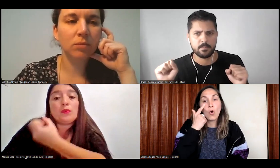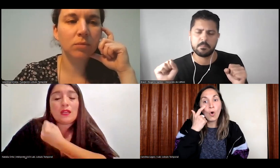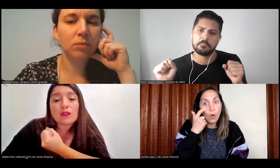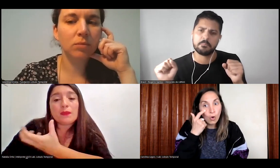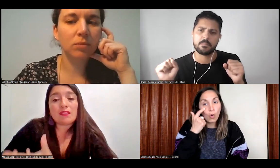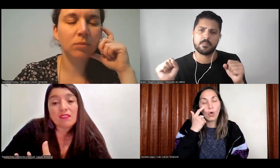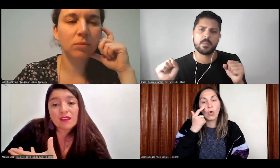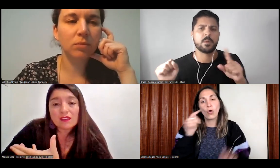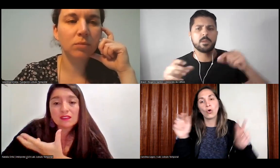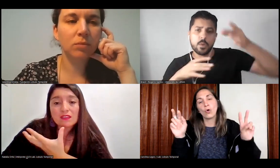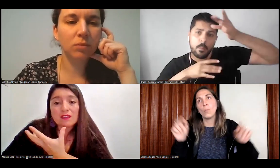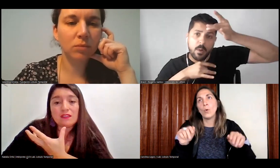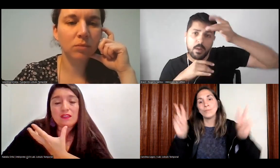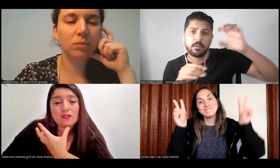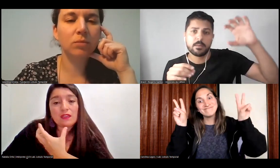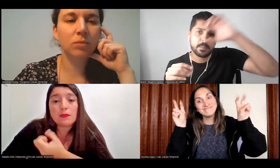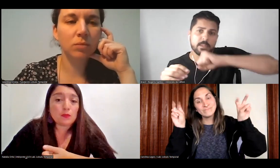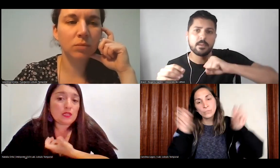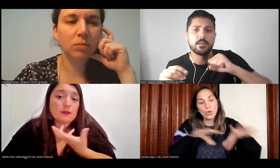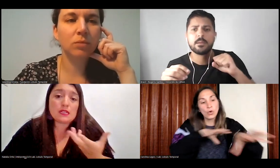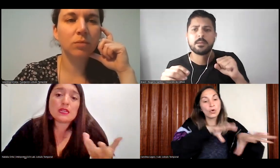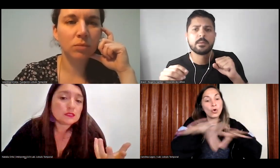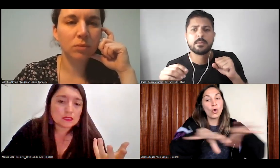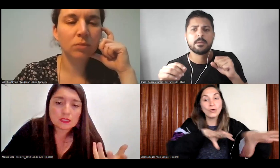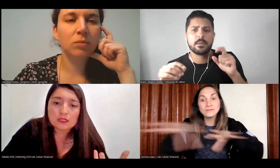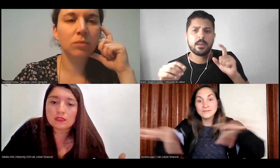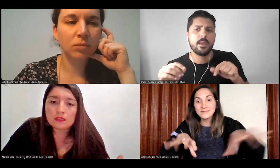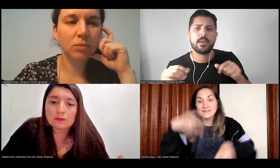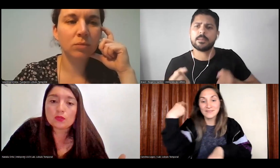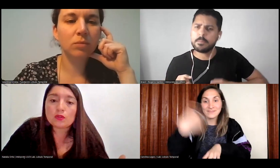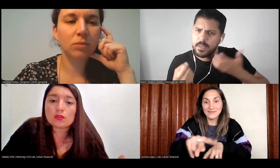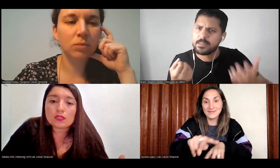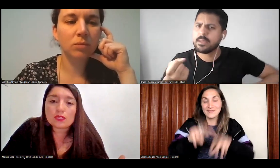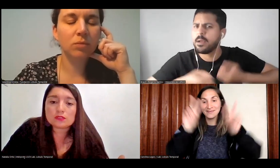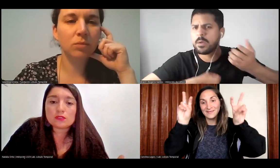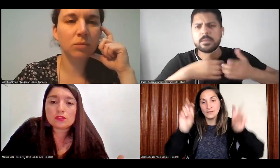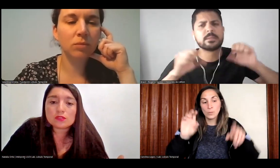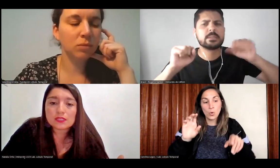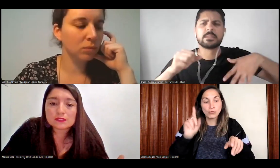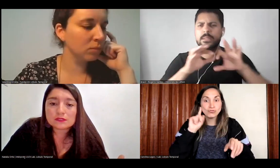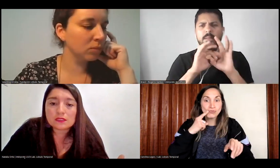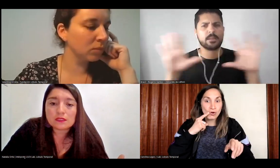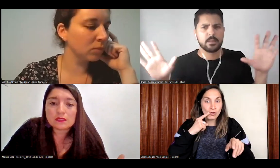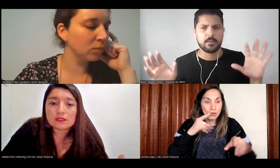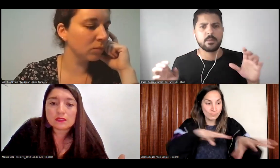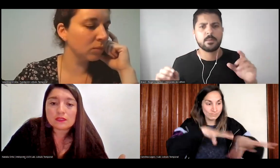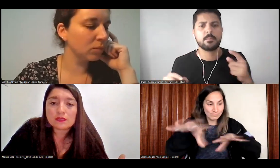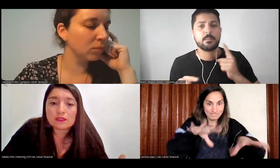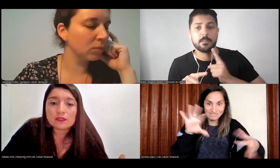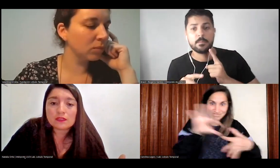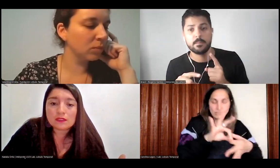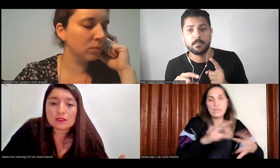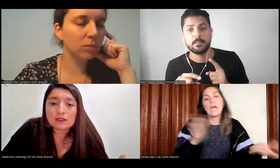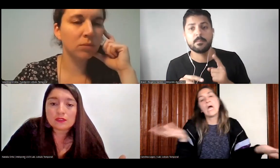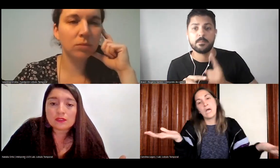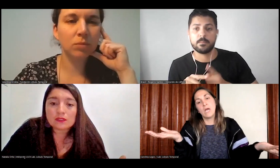como incorporar o aprender estas habilidades para poder expresarlo así. Pero ojo, que son cosas